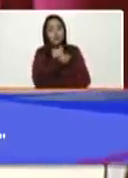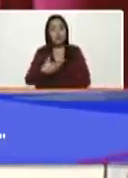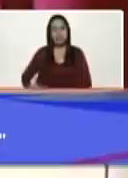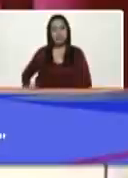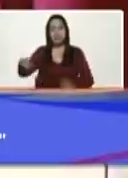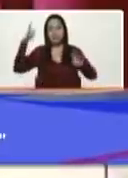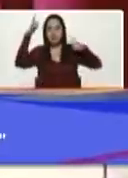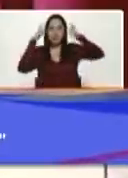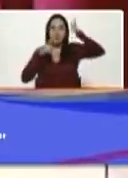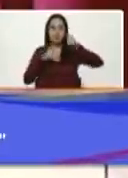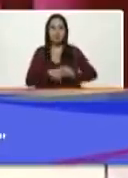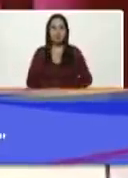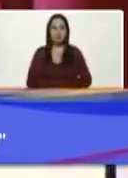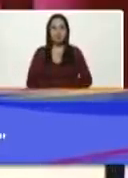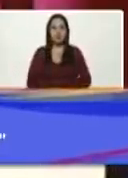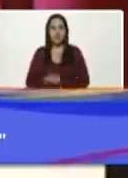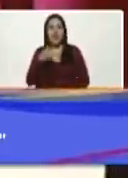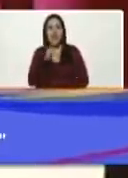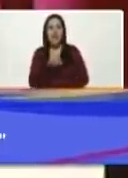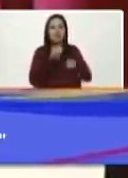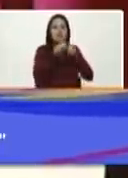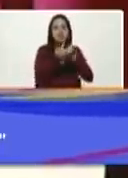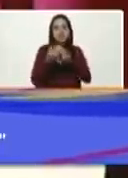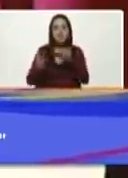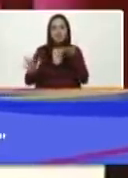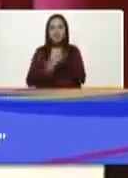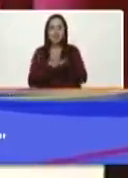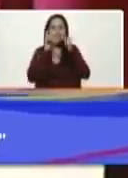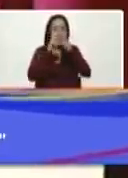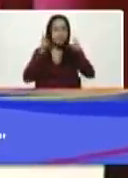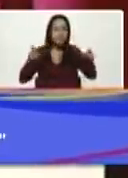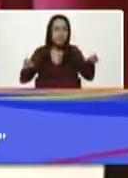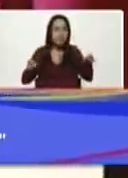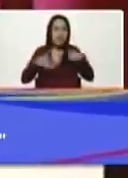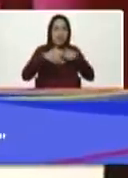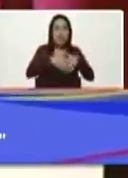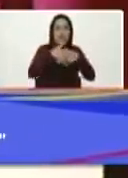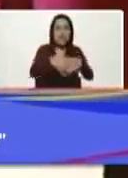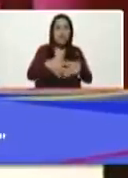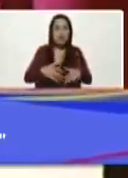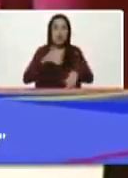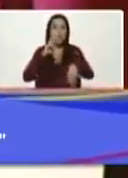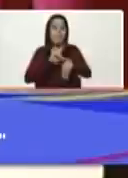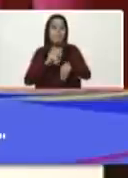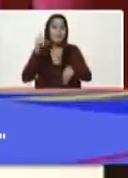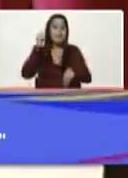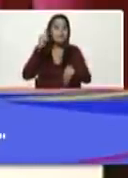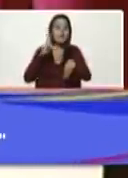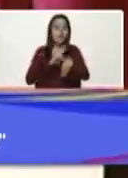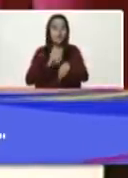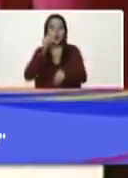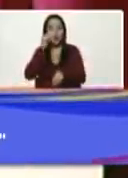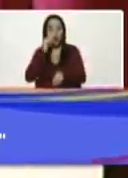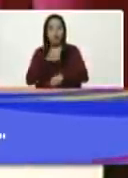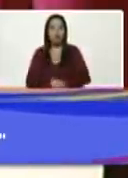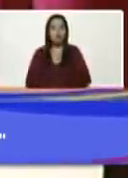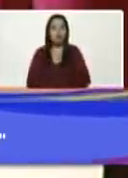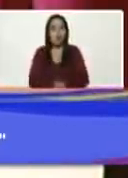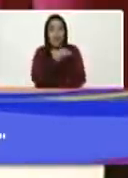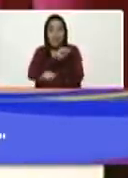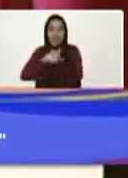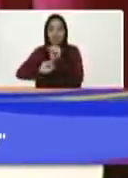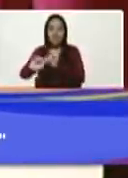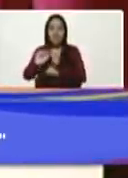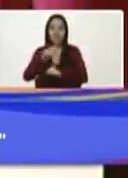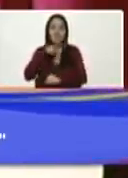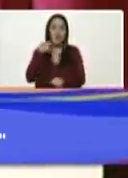Chávez, estamos hablando de la formación de ese ejército de médicos y médicas para luchar contra la muerte,